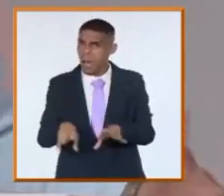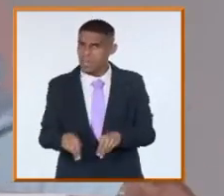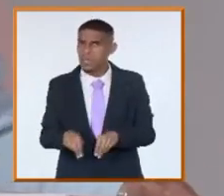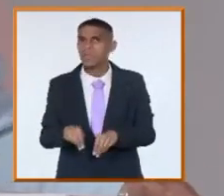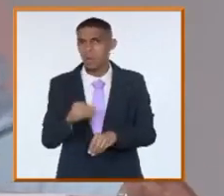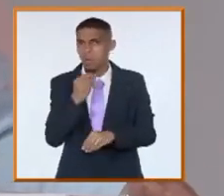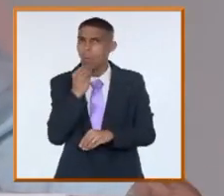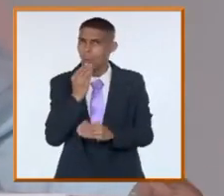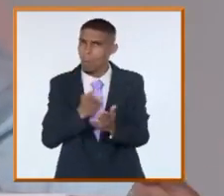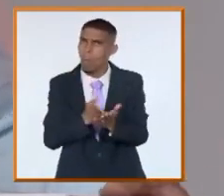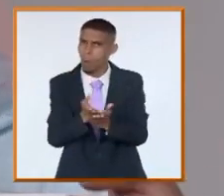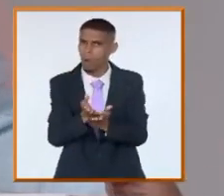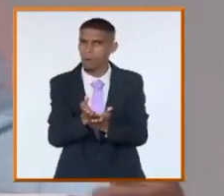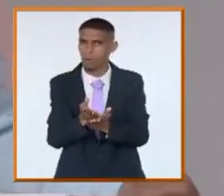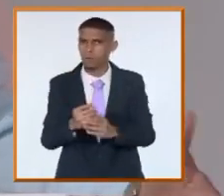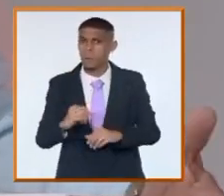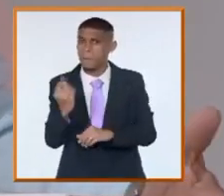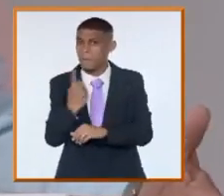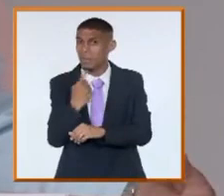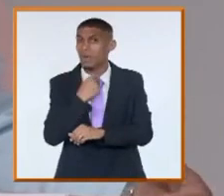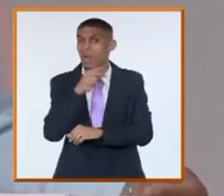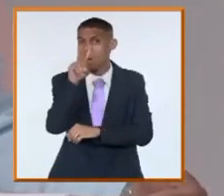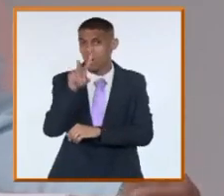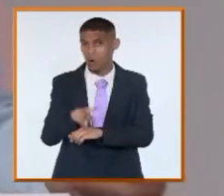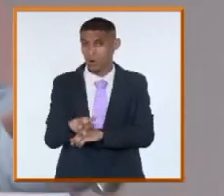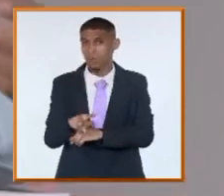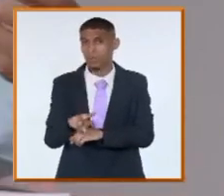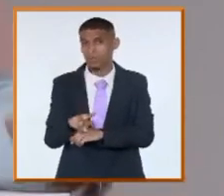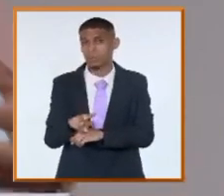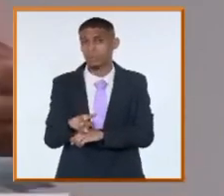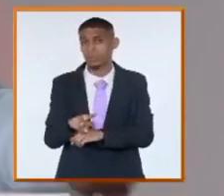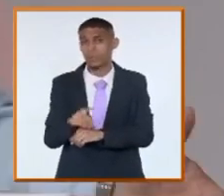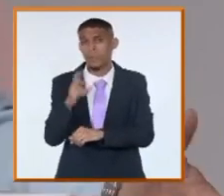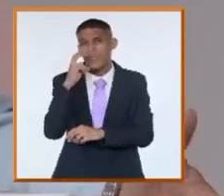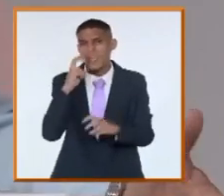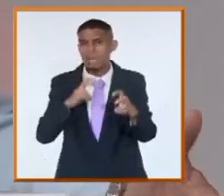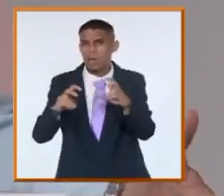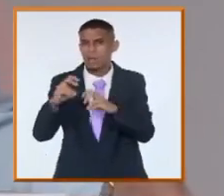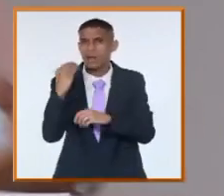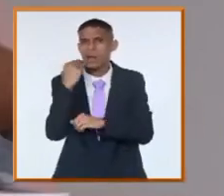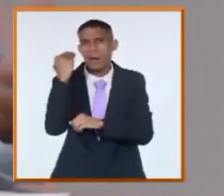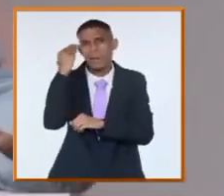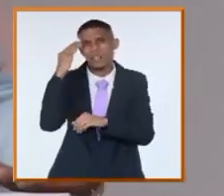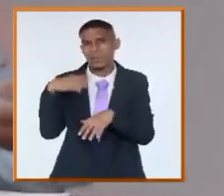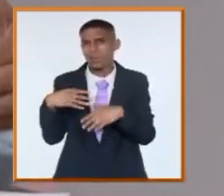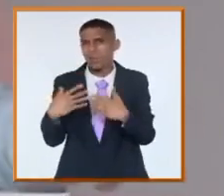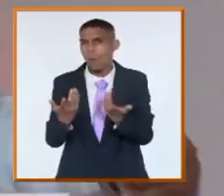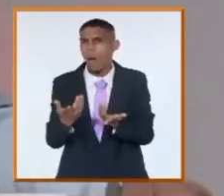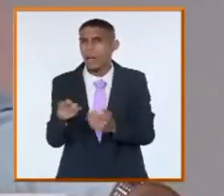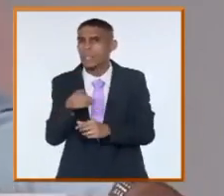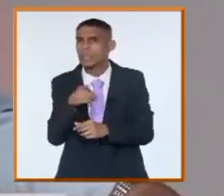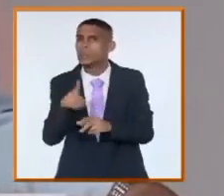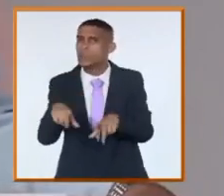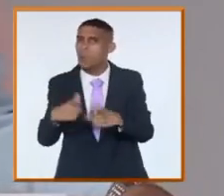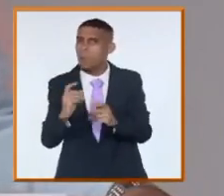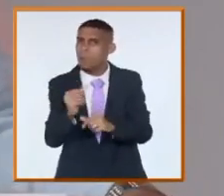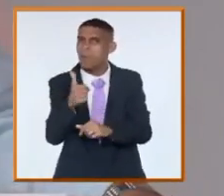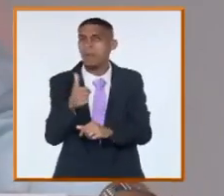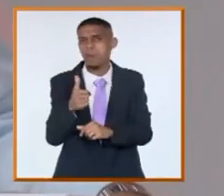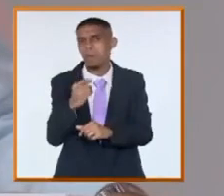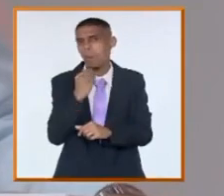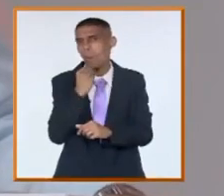sea evaluamos desde el registro de constructores se investiga las capacidades que tienen esas organizaciones para dar respuesta a lo que